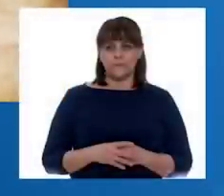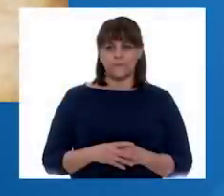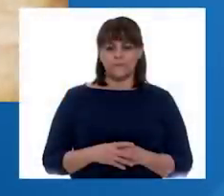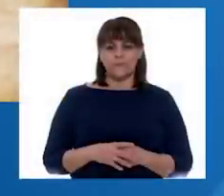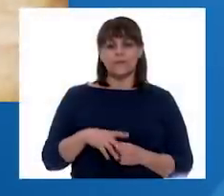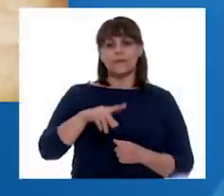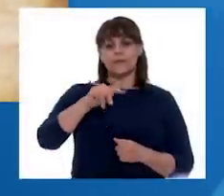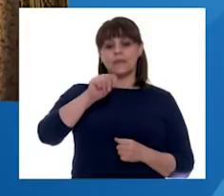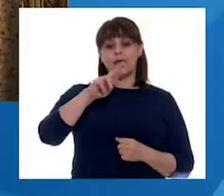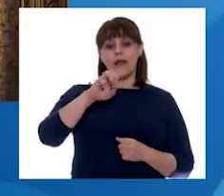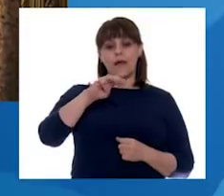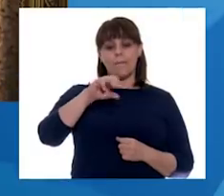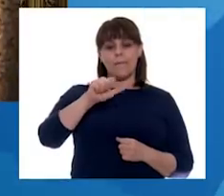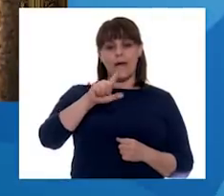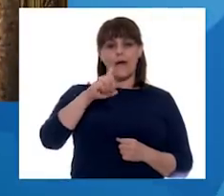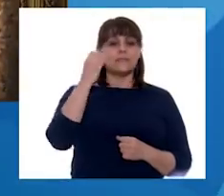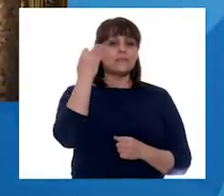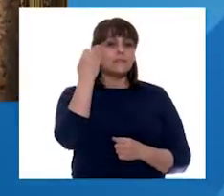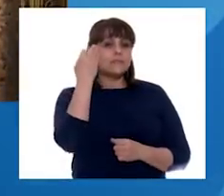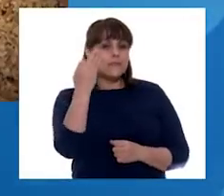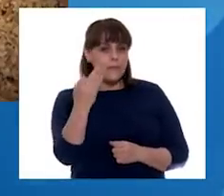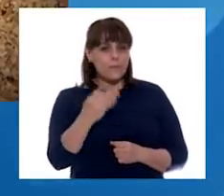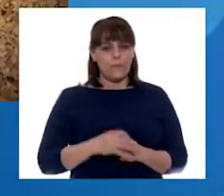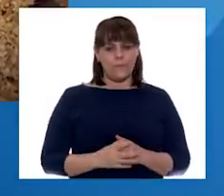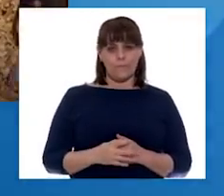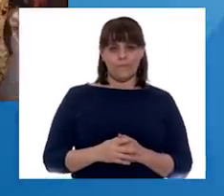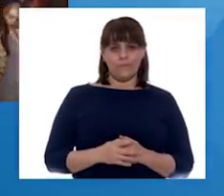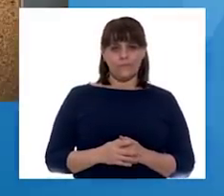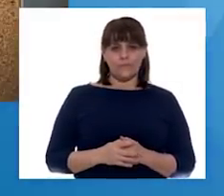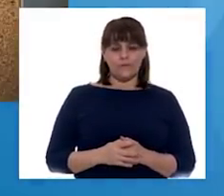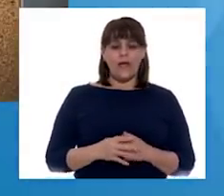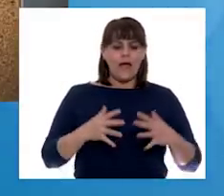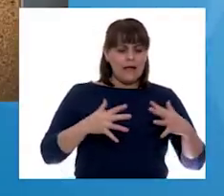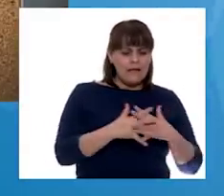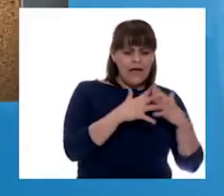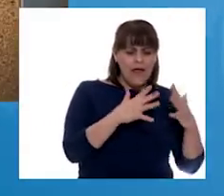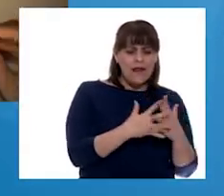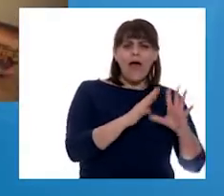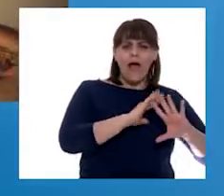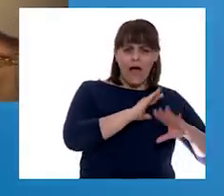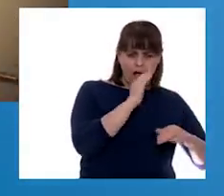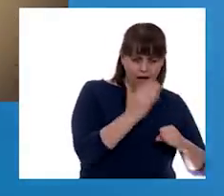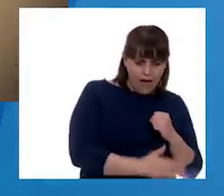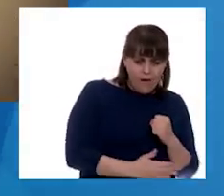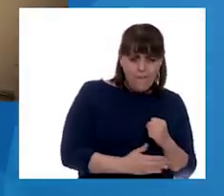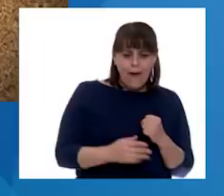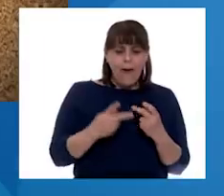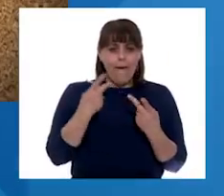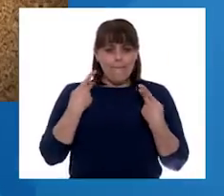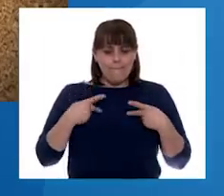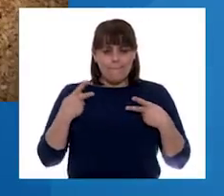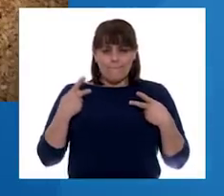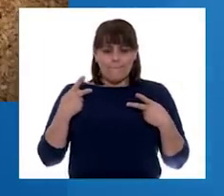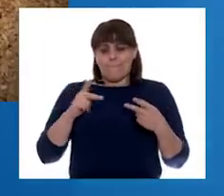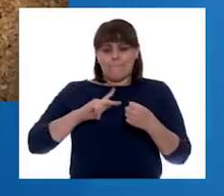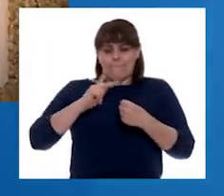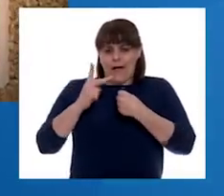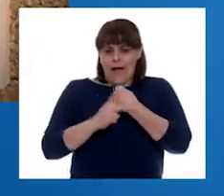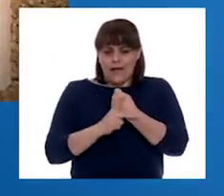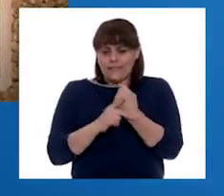La Trama del Tiempo. Apenas 2 años del fin de la guerra y los fracasos del país independiente ya han cobrado